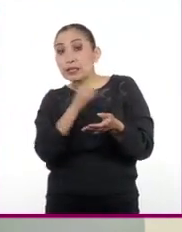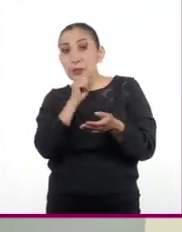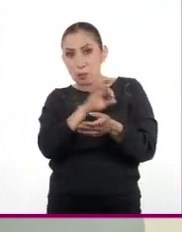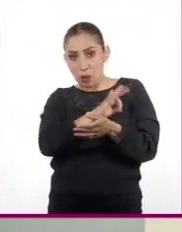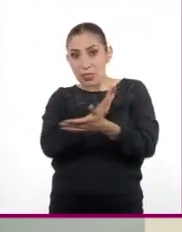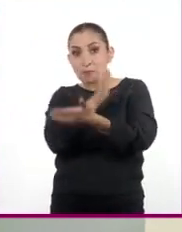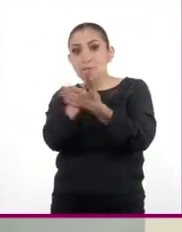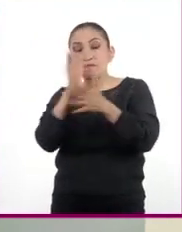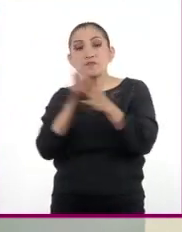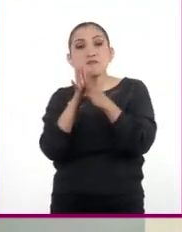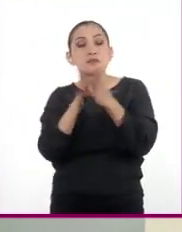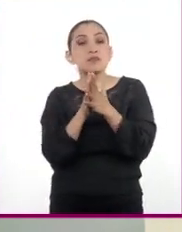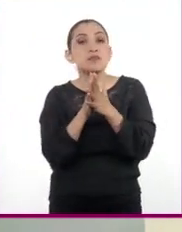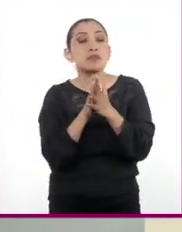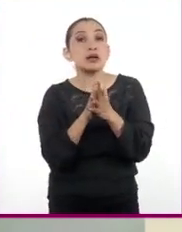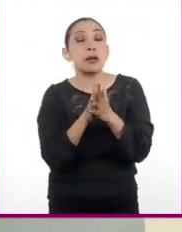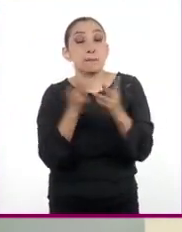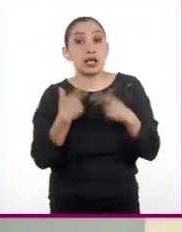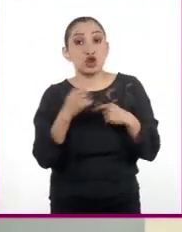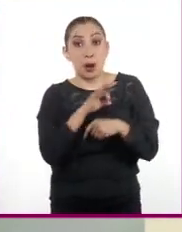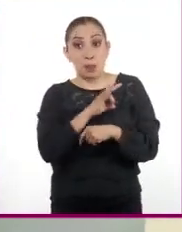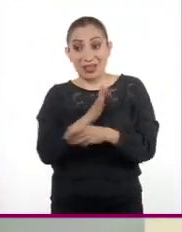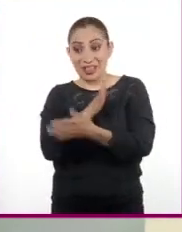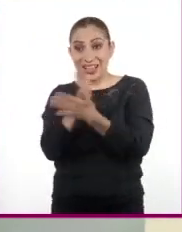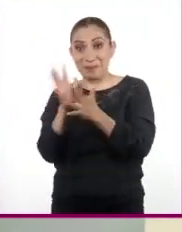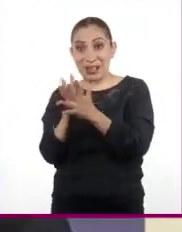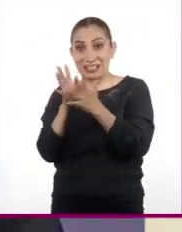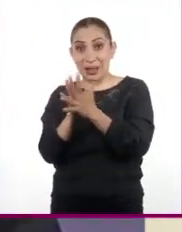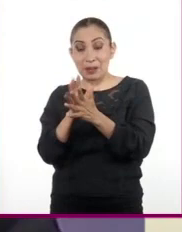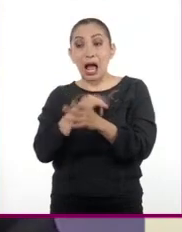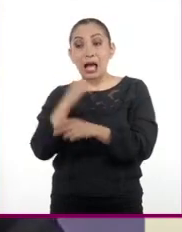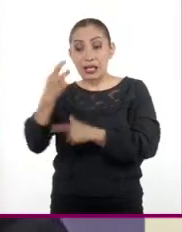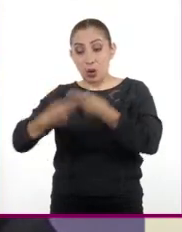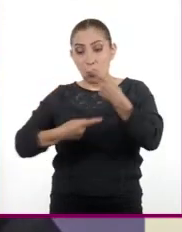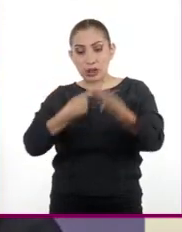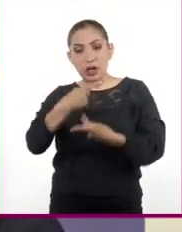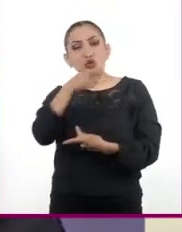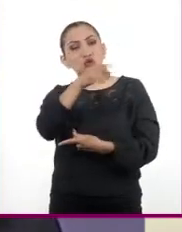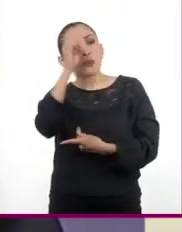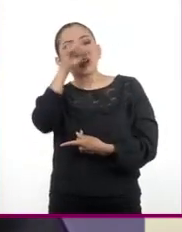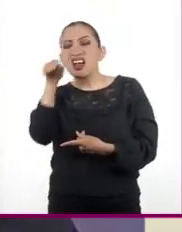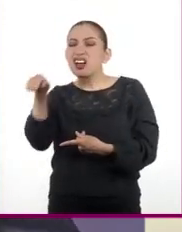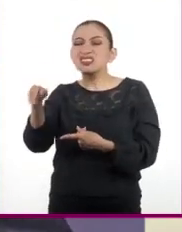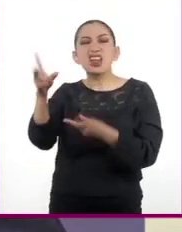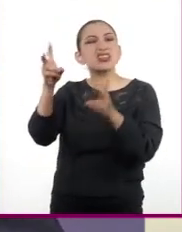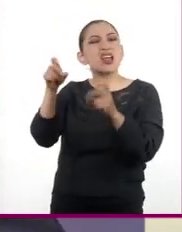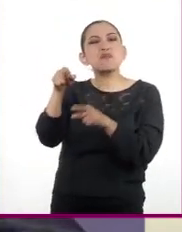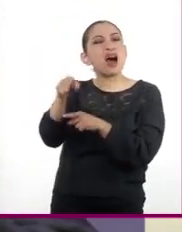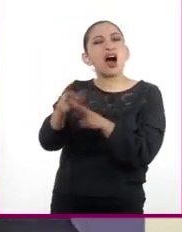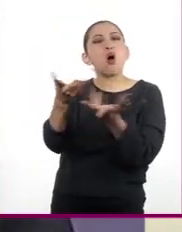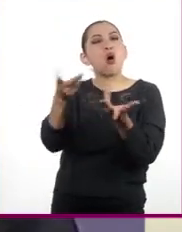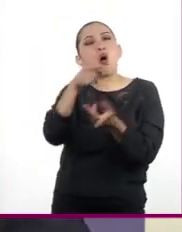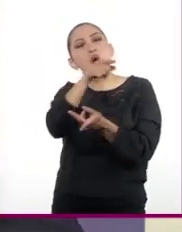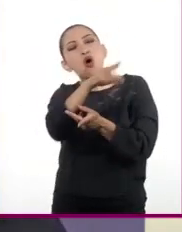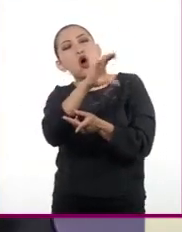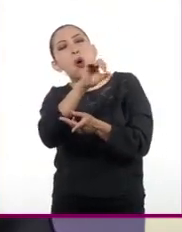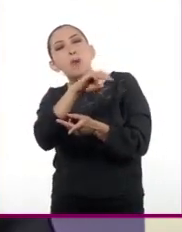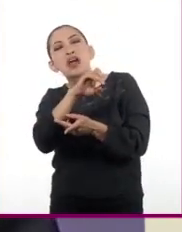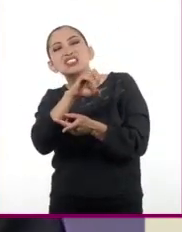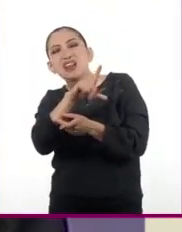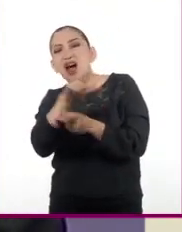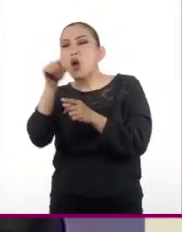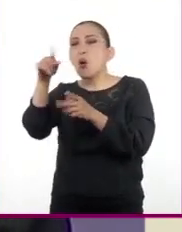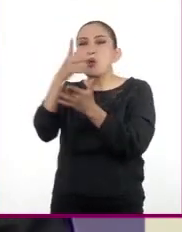participar. Quien entra al observatorio, a veces hay encuestas donde se les pide una opinión con relación a comerciales,